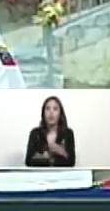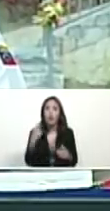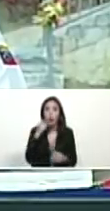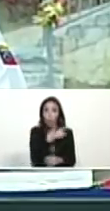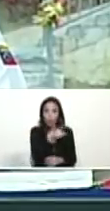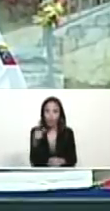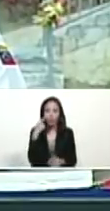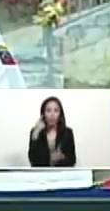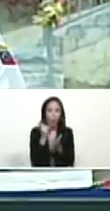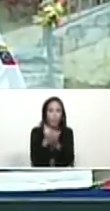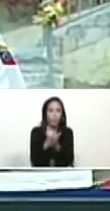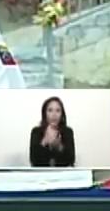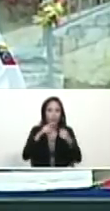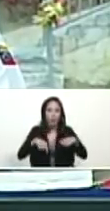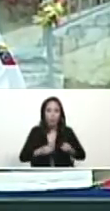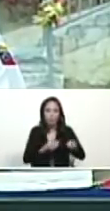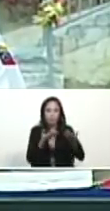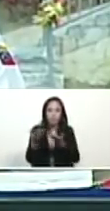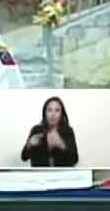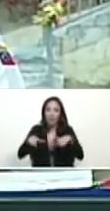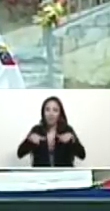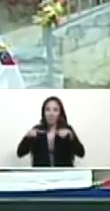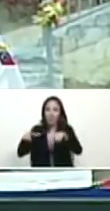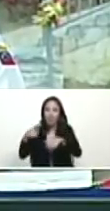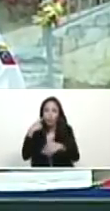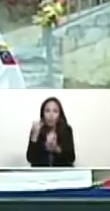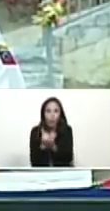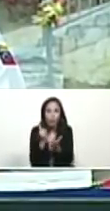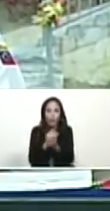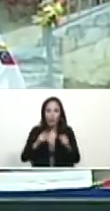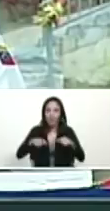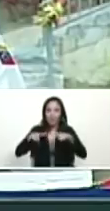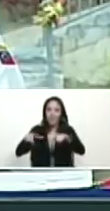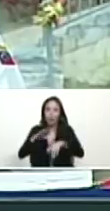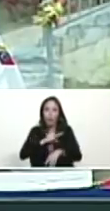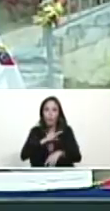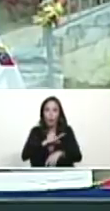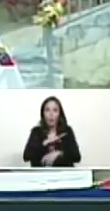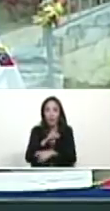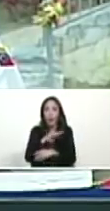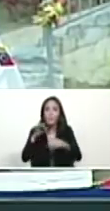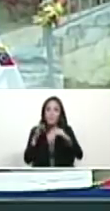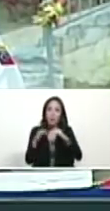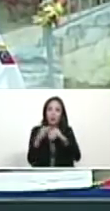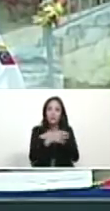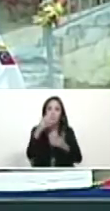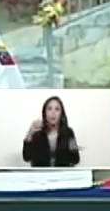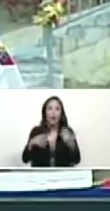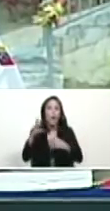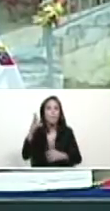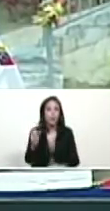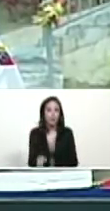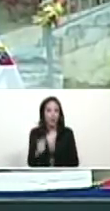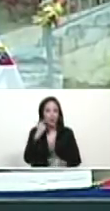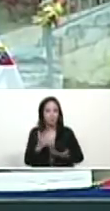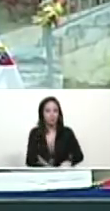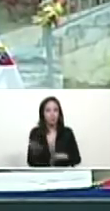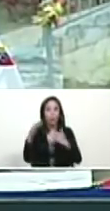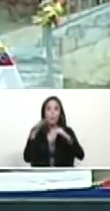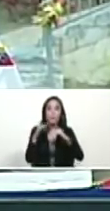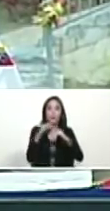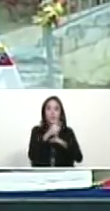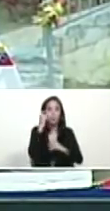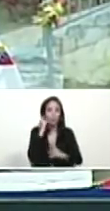ustedes vean la entrega de títulos de tierra urbana en el municipio Sucre, en Petare. Allá está